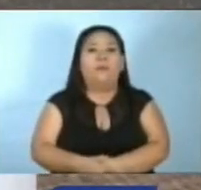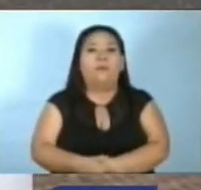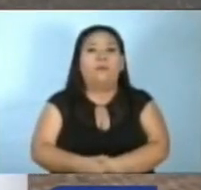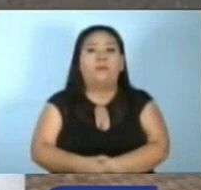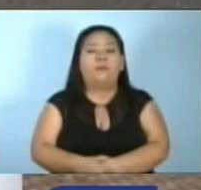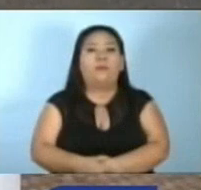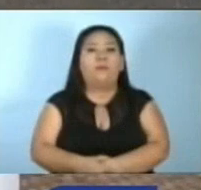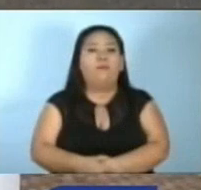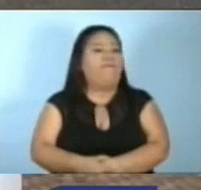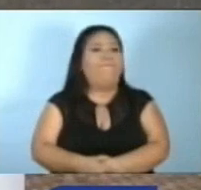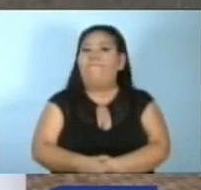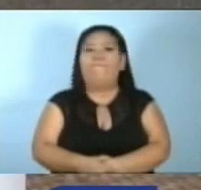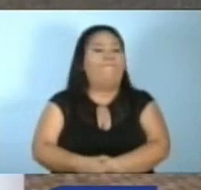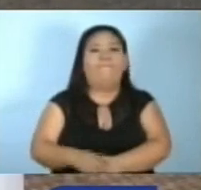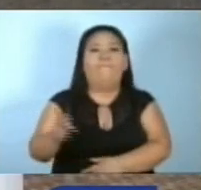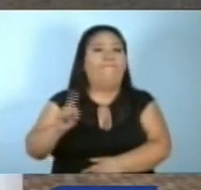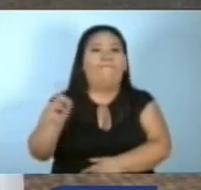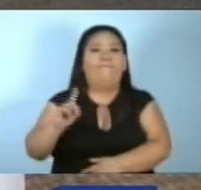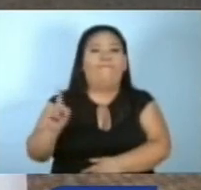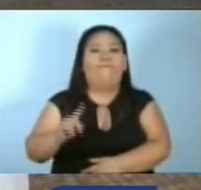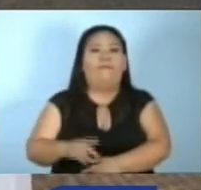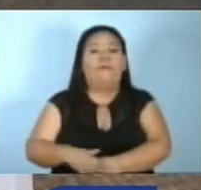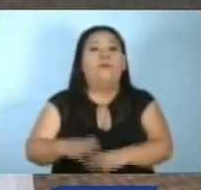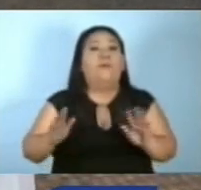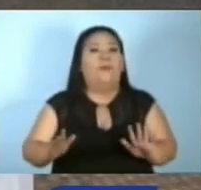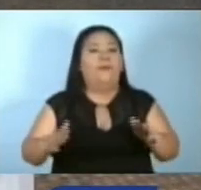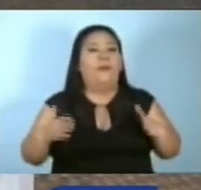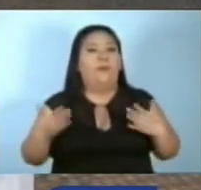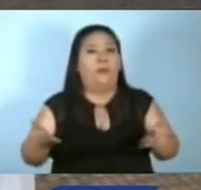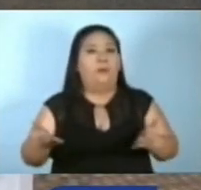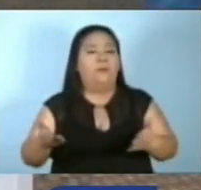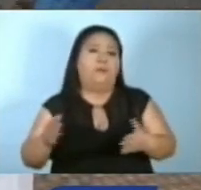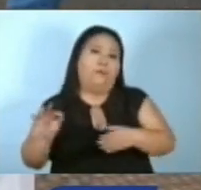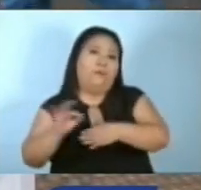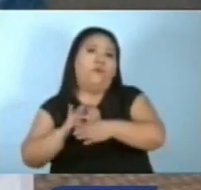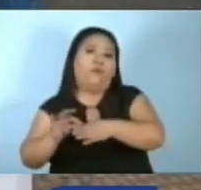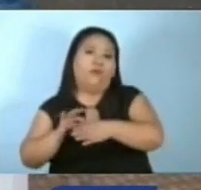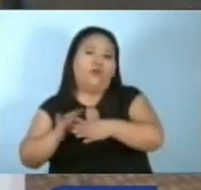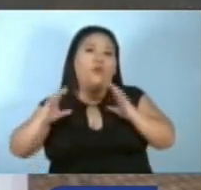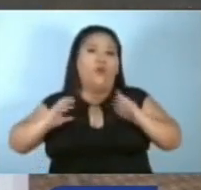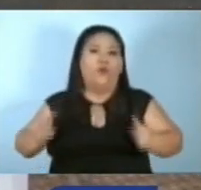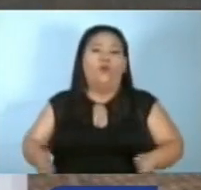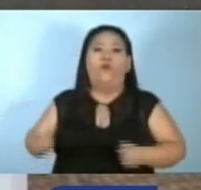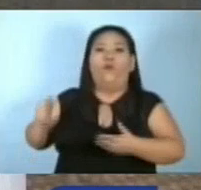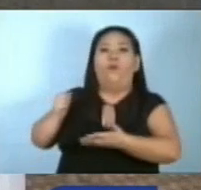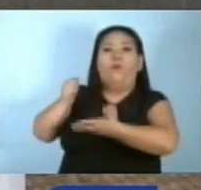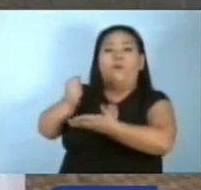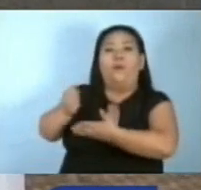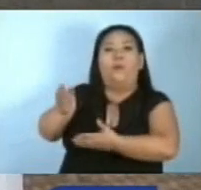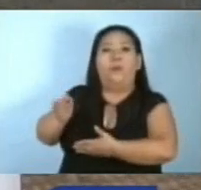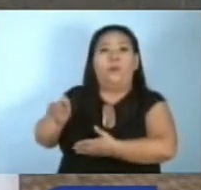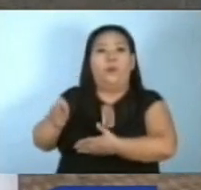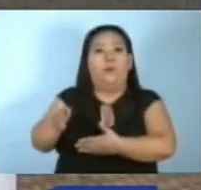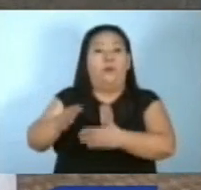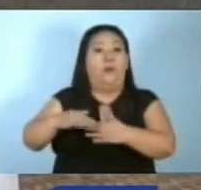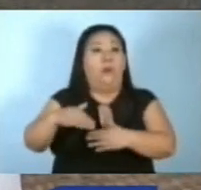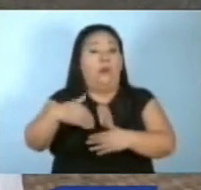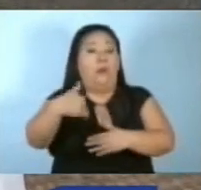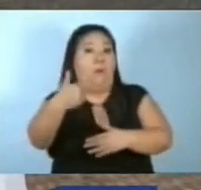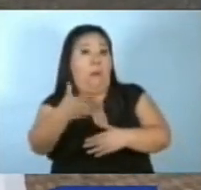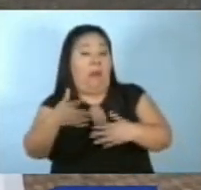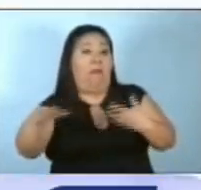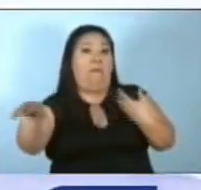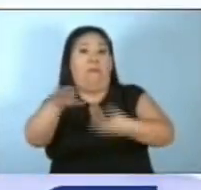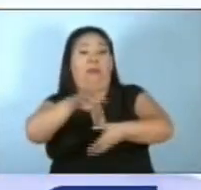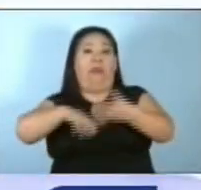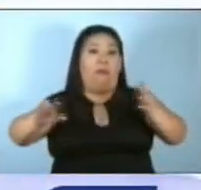gasta de todas maneras, siempre teniéndolo en las manos se gasta, ¿verdad? Pues sí, es mejor para ellos. Que le